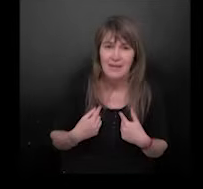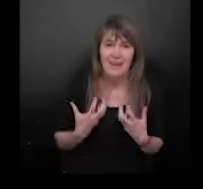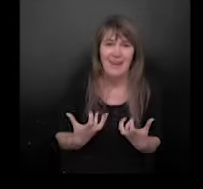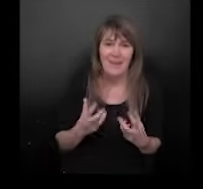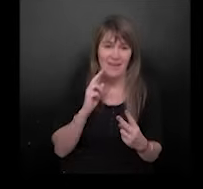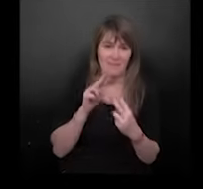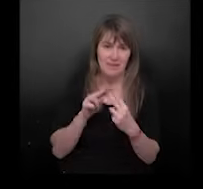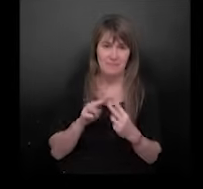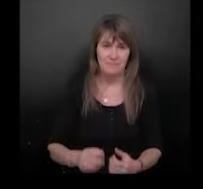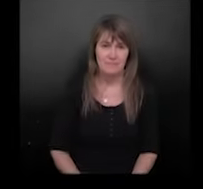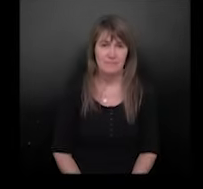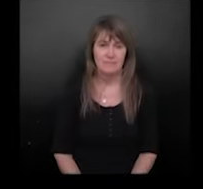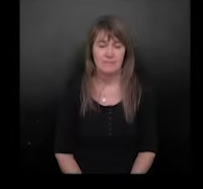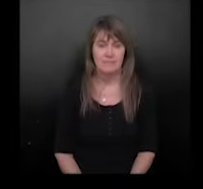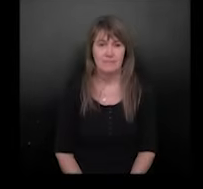an